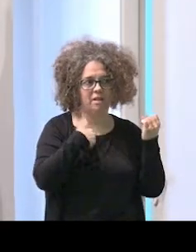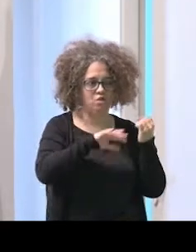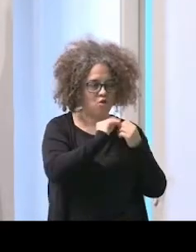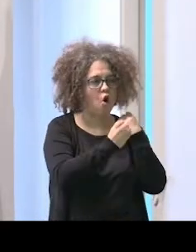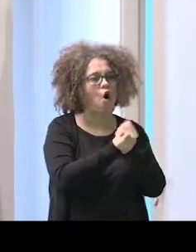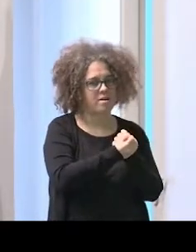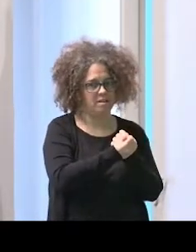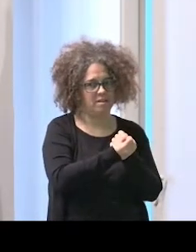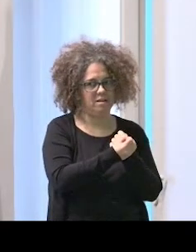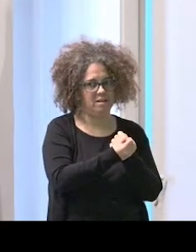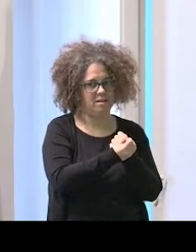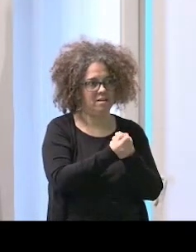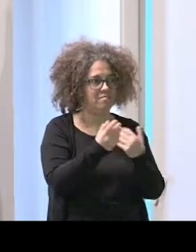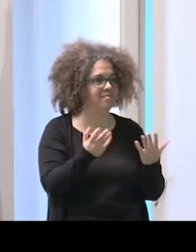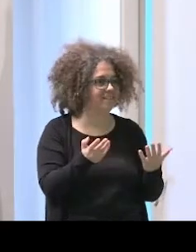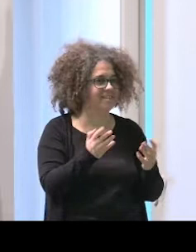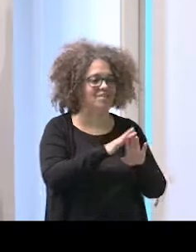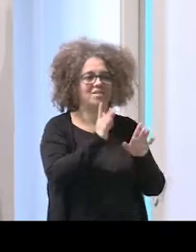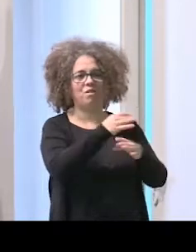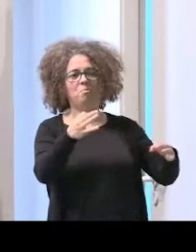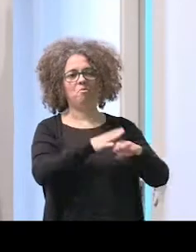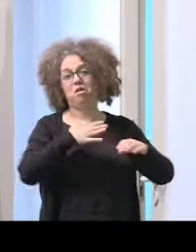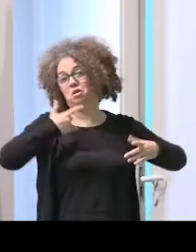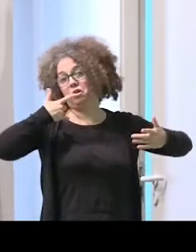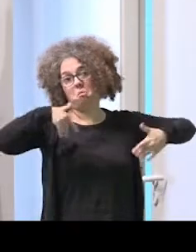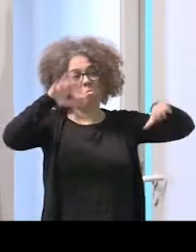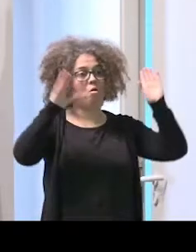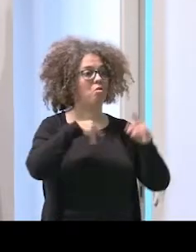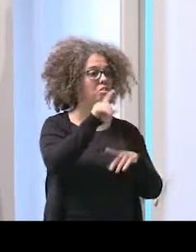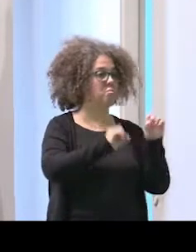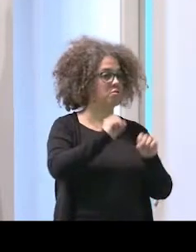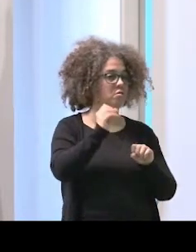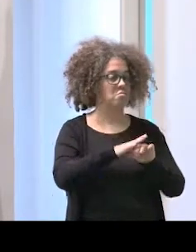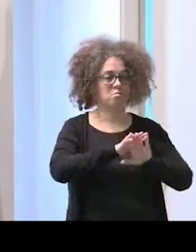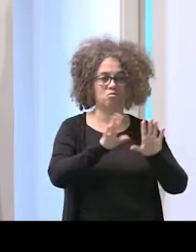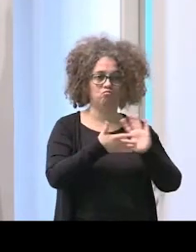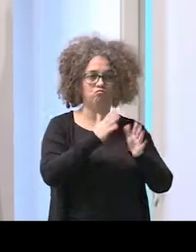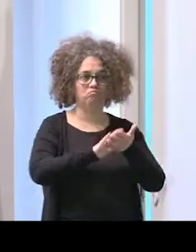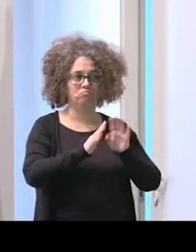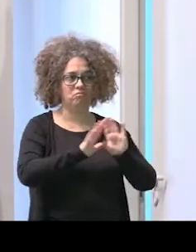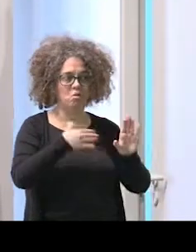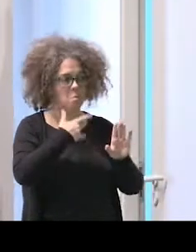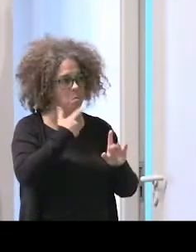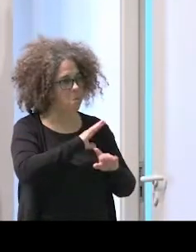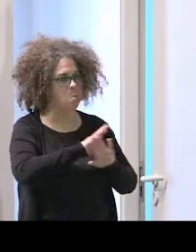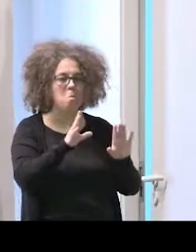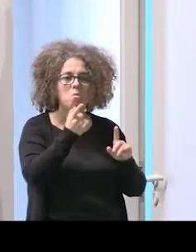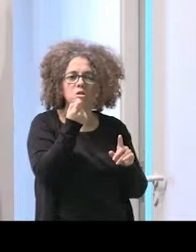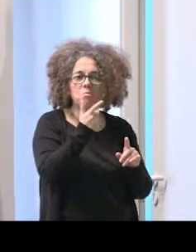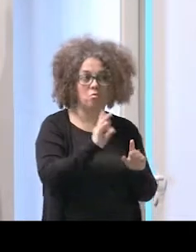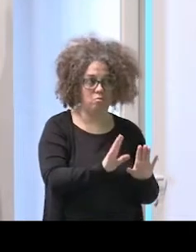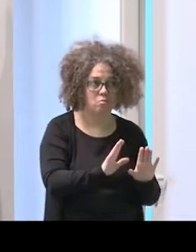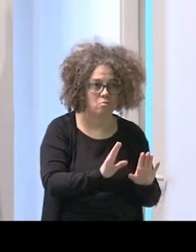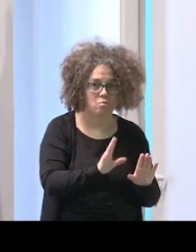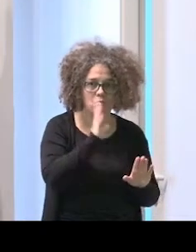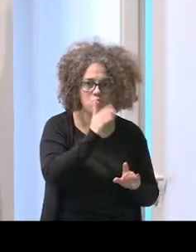congénita. Que en realidad, si fuera perfecto el cribado, llegaremos a un 10%, pero vamos, un 5 o 6%, puede que alguien diga, jo, pues qué poquito. Bueno,